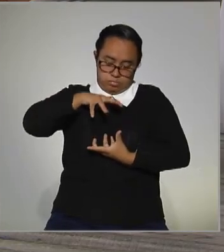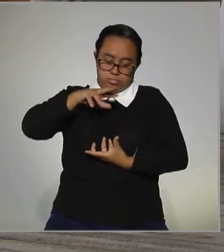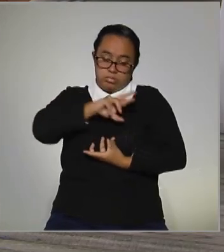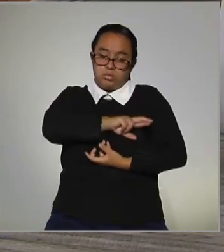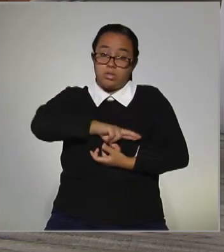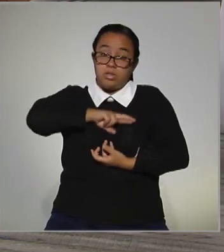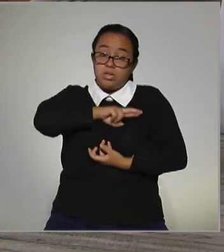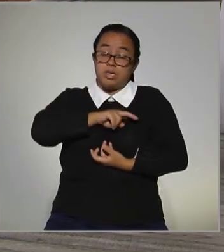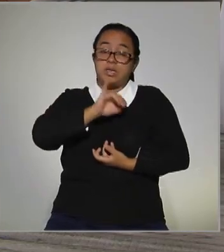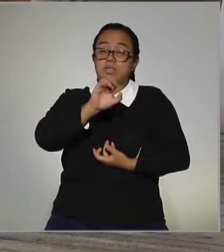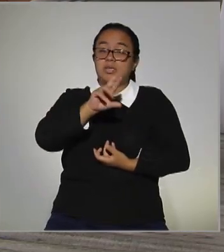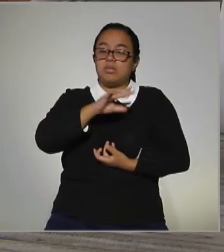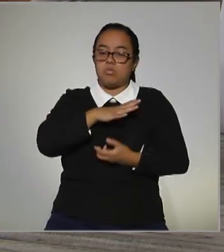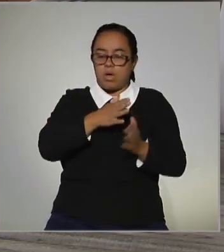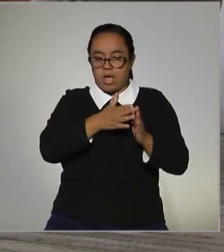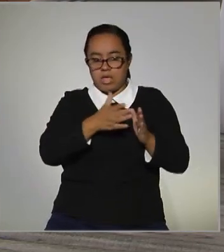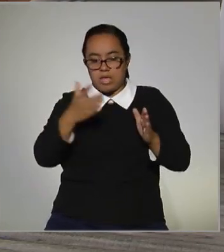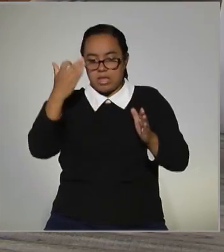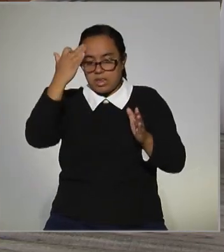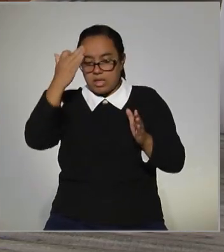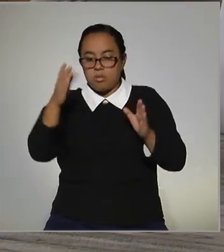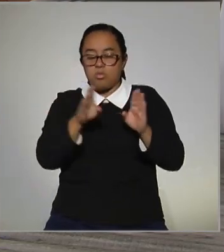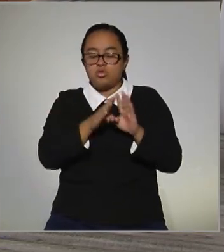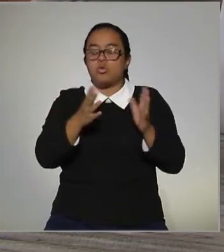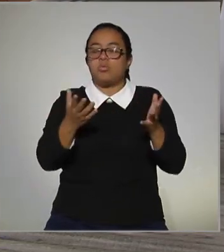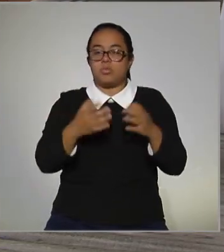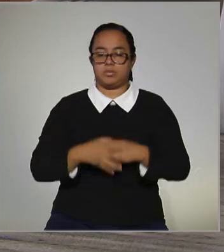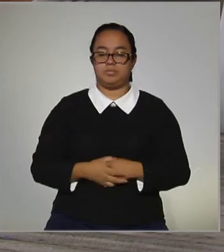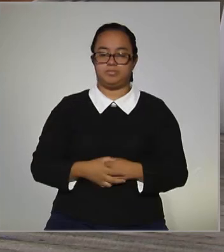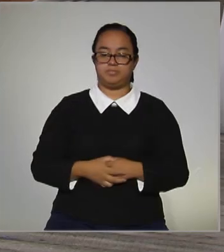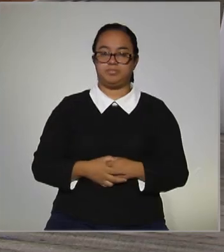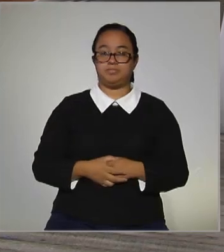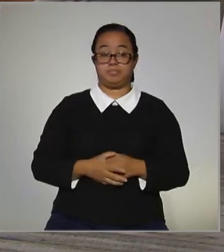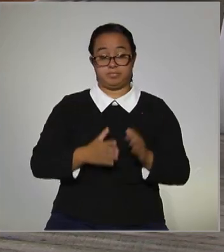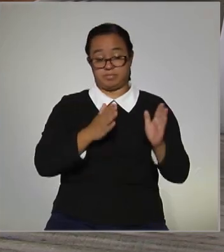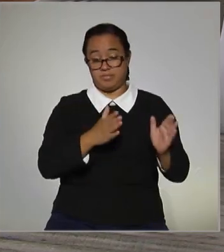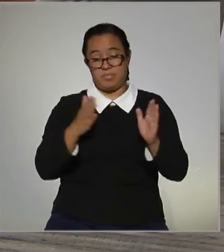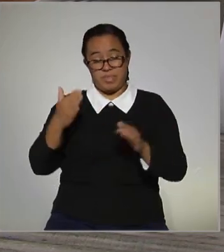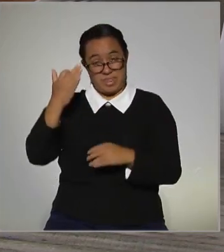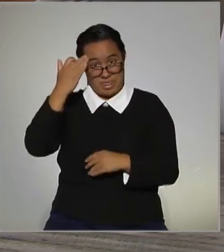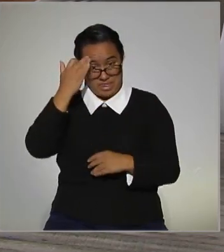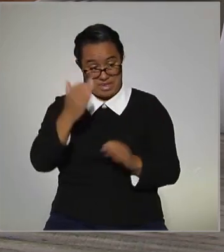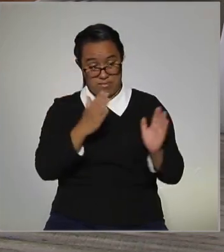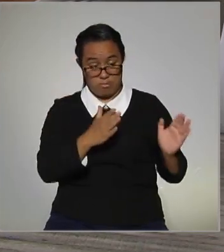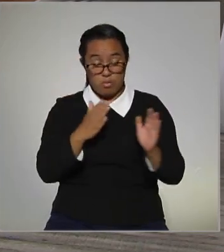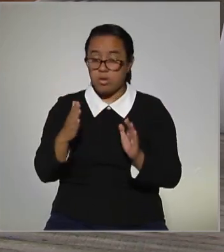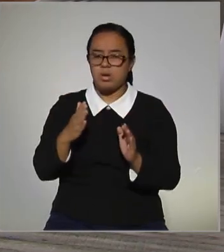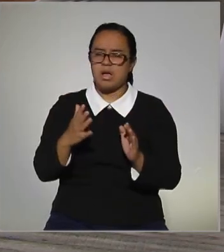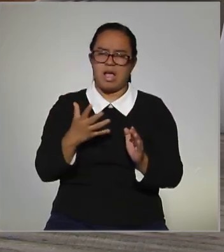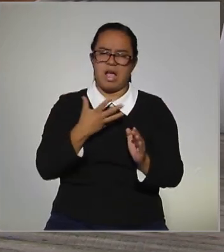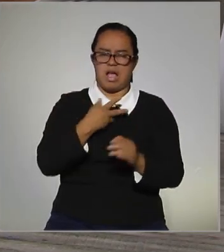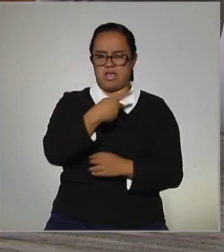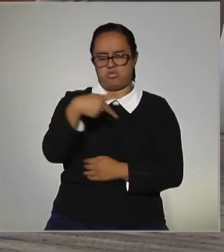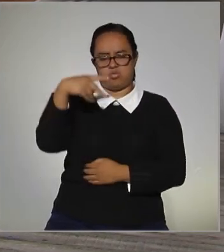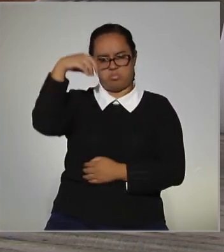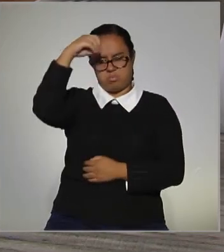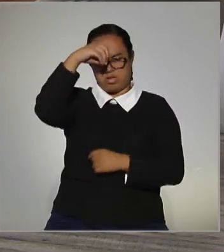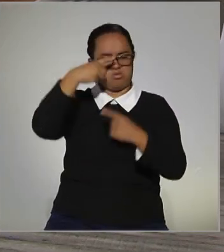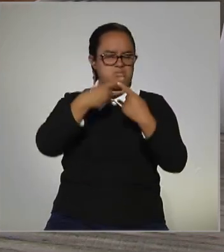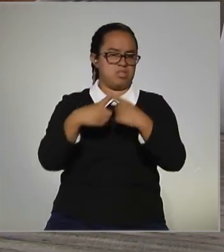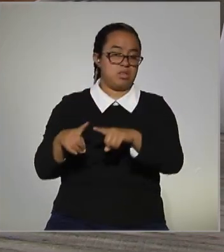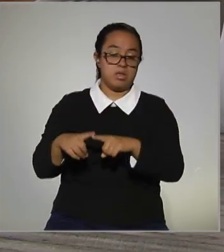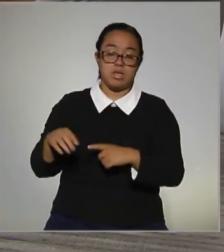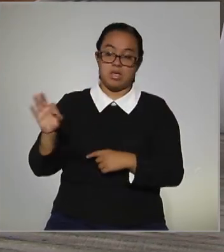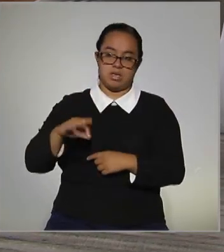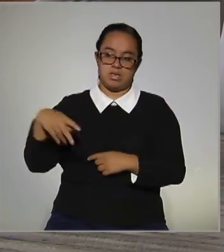ese resentimiento? Sí las hay. Bueno, más que etapas, o sea, hay posiciones diferentes, ¿no? Quizá hay alguien que puede